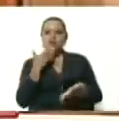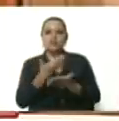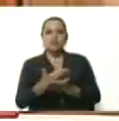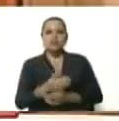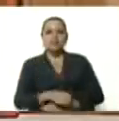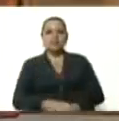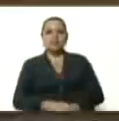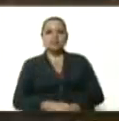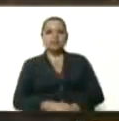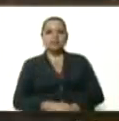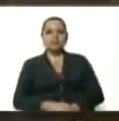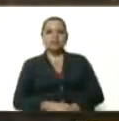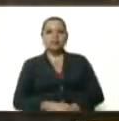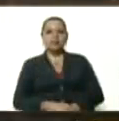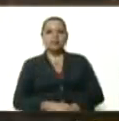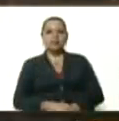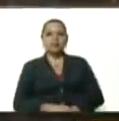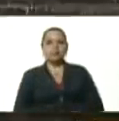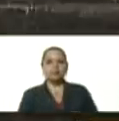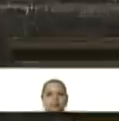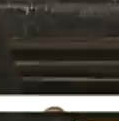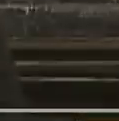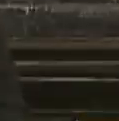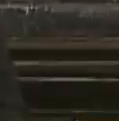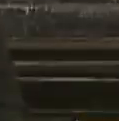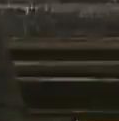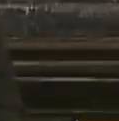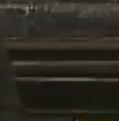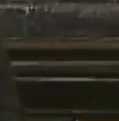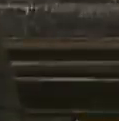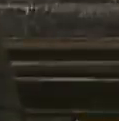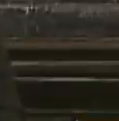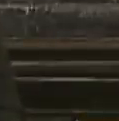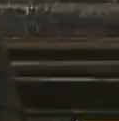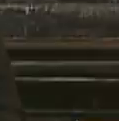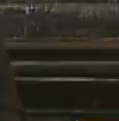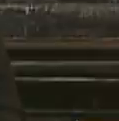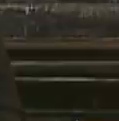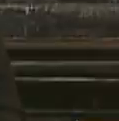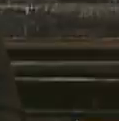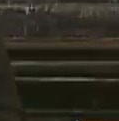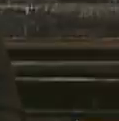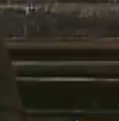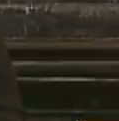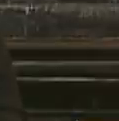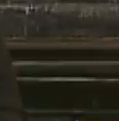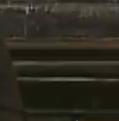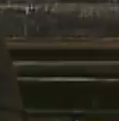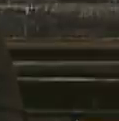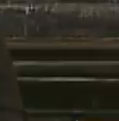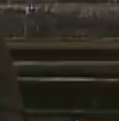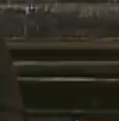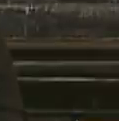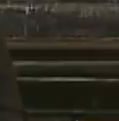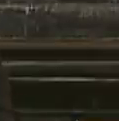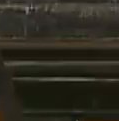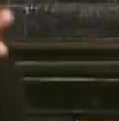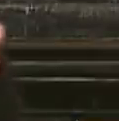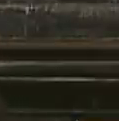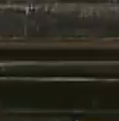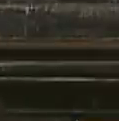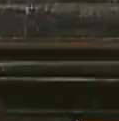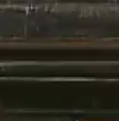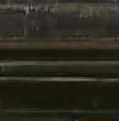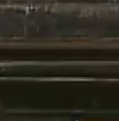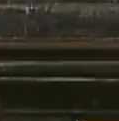gracias. Bien, de esta manera concluye esta reunión de la Comisión Presidencial para el Seguimiento, Control y Prevención del COVID-19 con